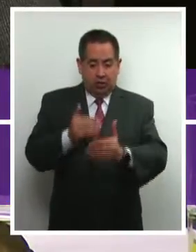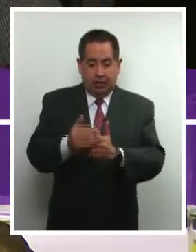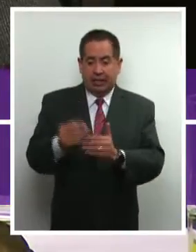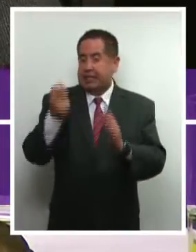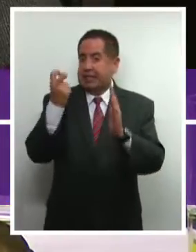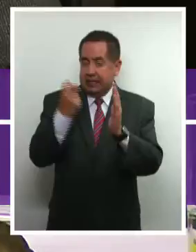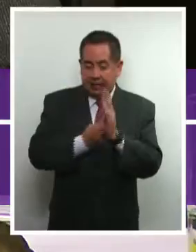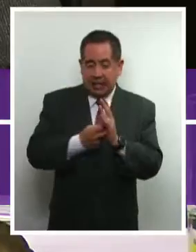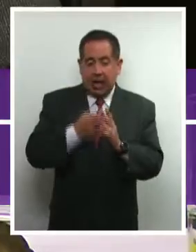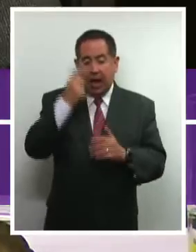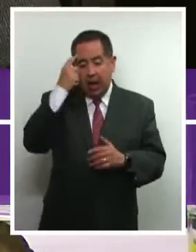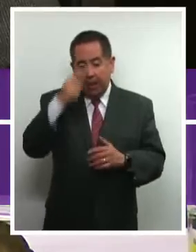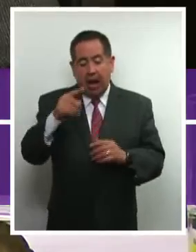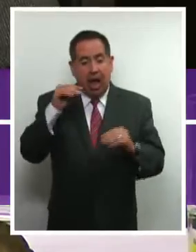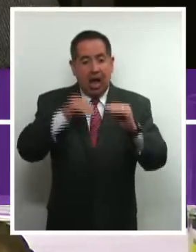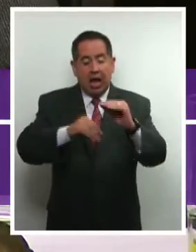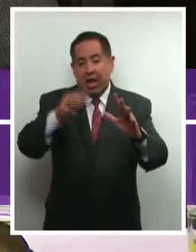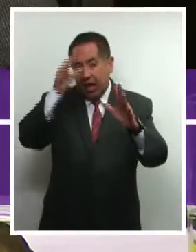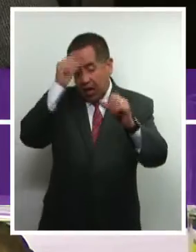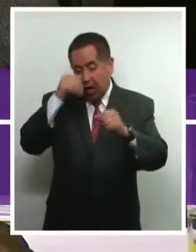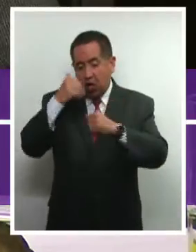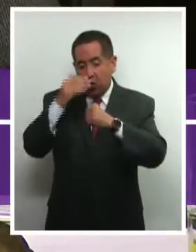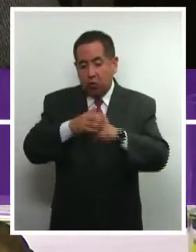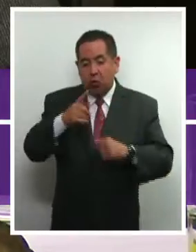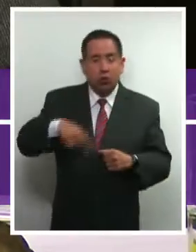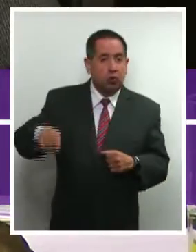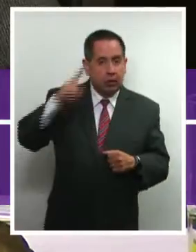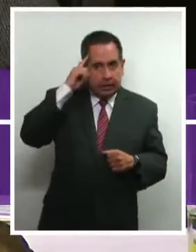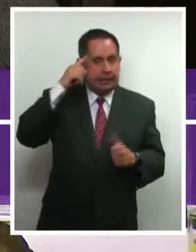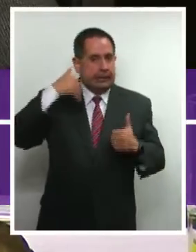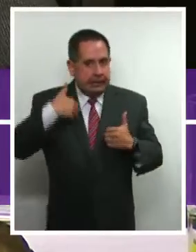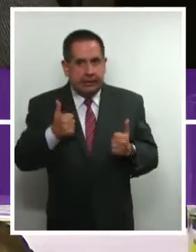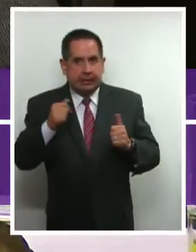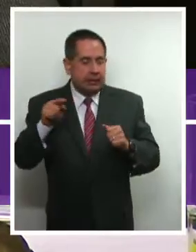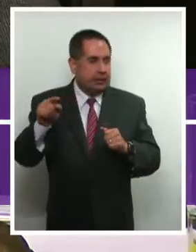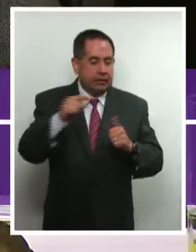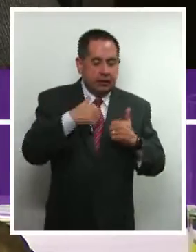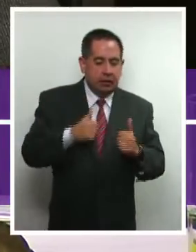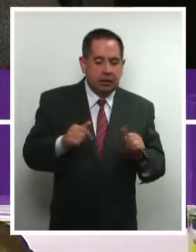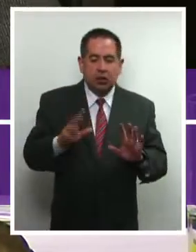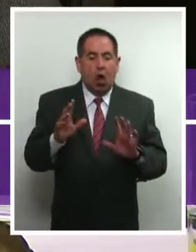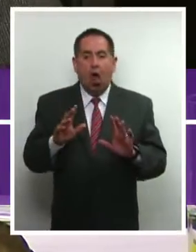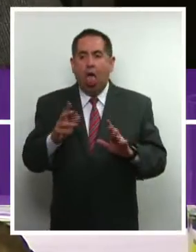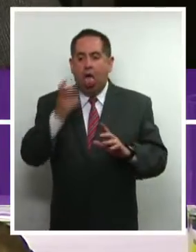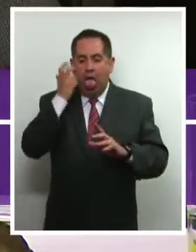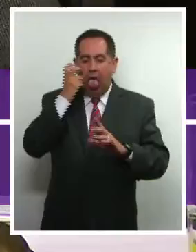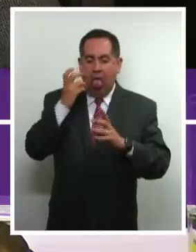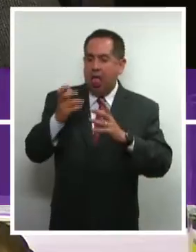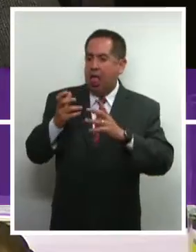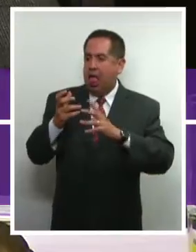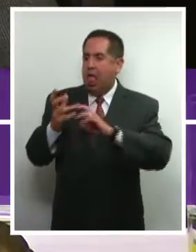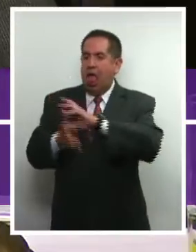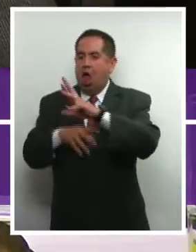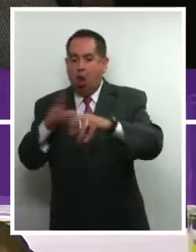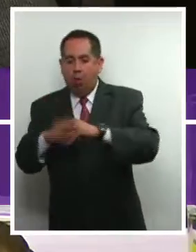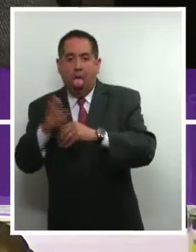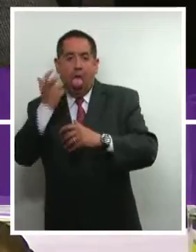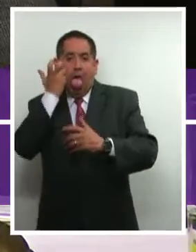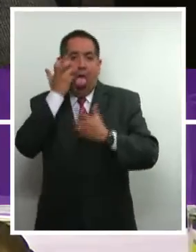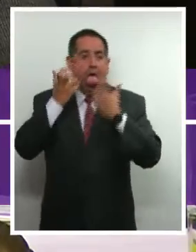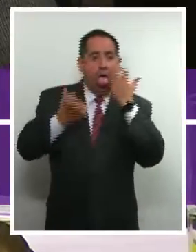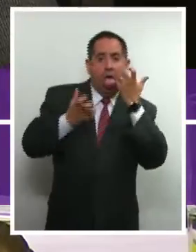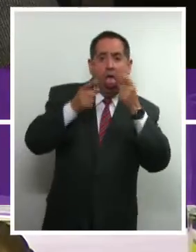es para construir nuestros entendimientos y no el itacate ni una bodega de